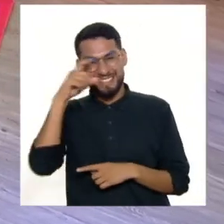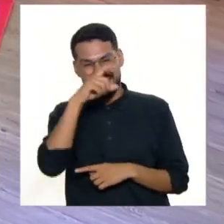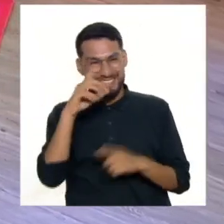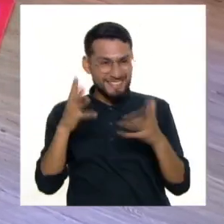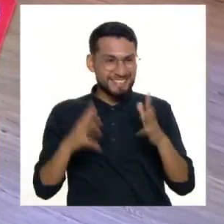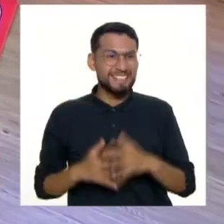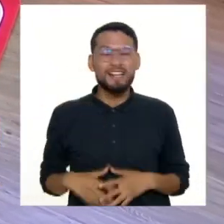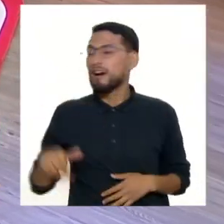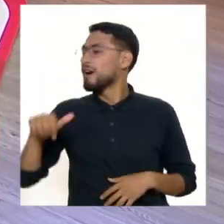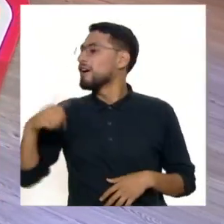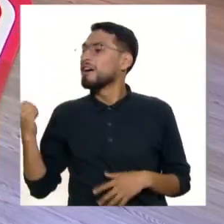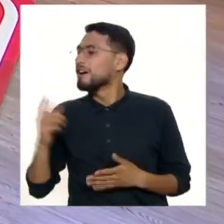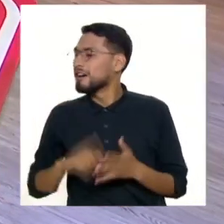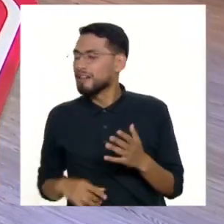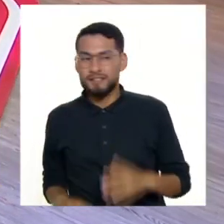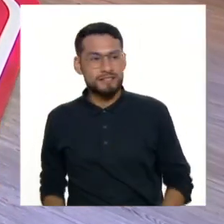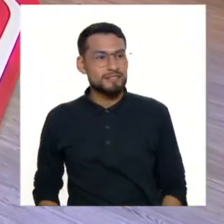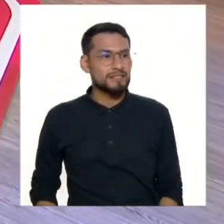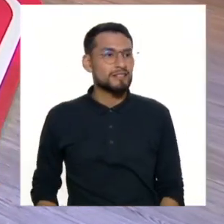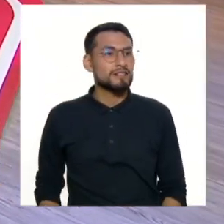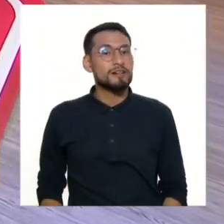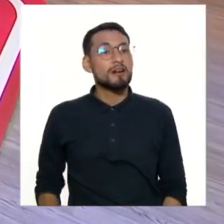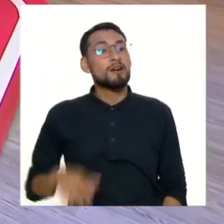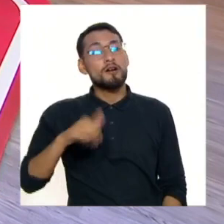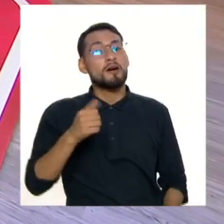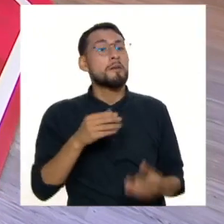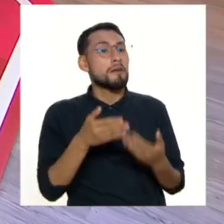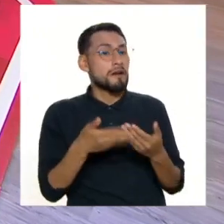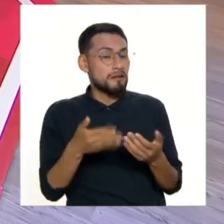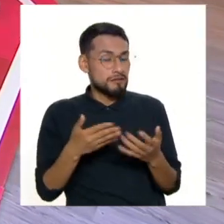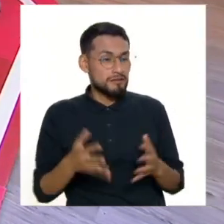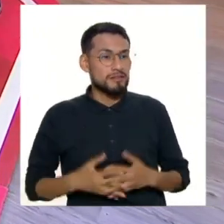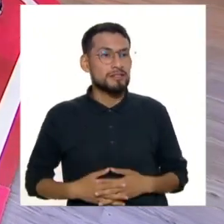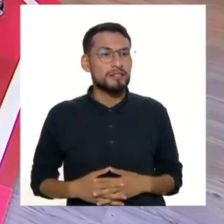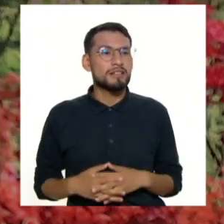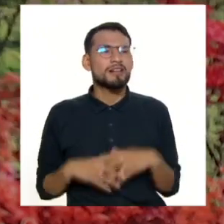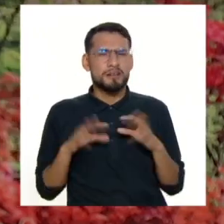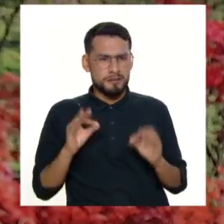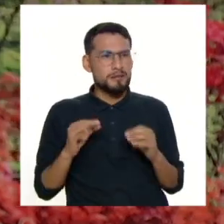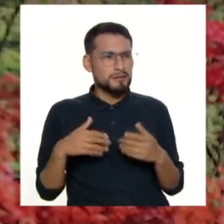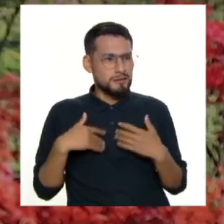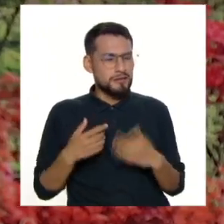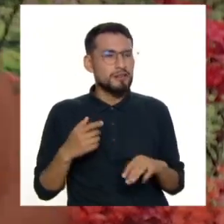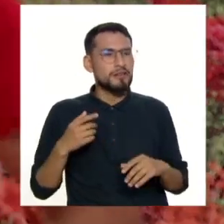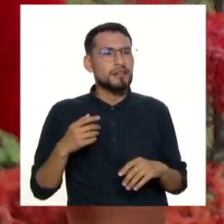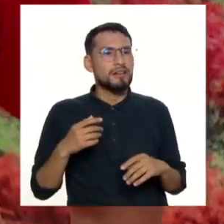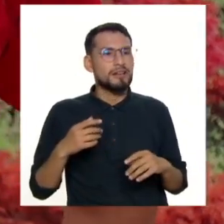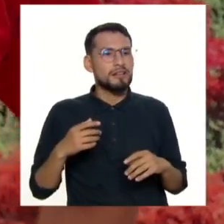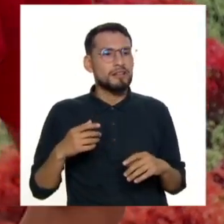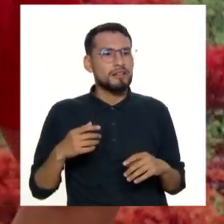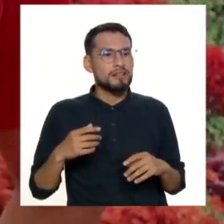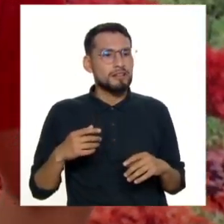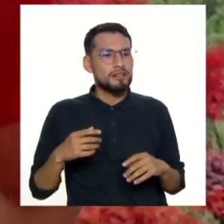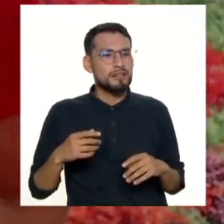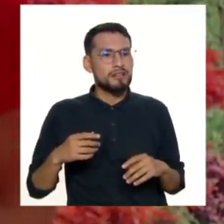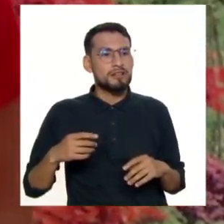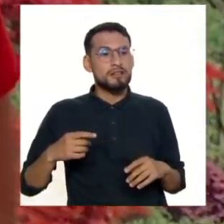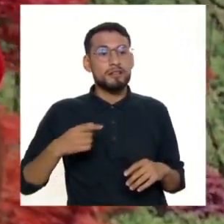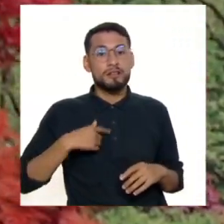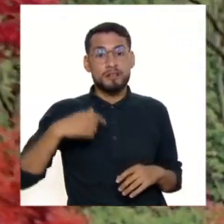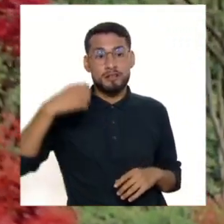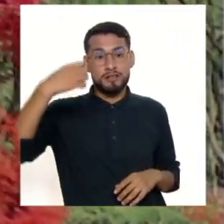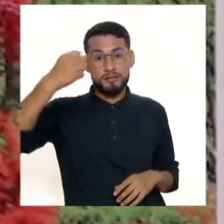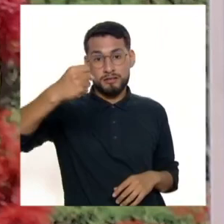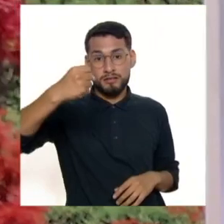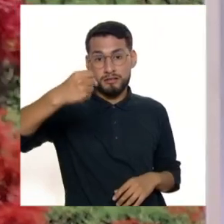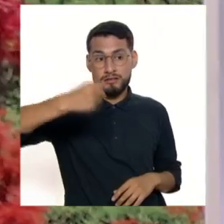concentrarme. A ver, otro ejercicio. A ver, uno más sencillo, a ver. De igual forma, tenemos un poquito también de... A ver. De contraer ahí. Mano